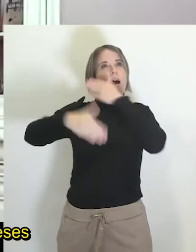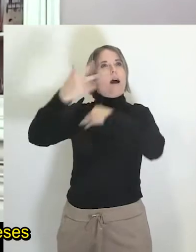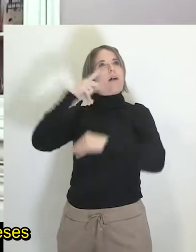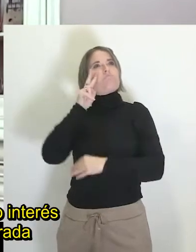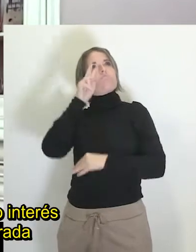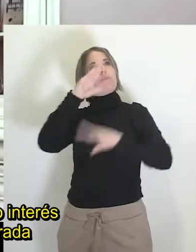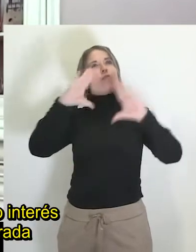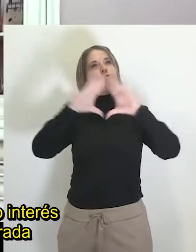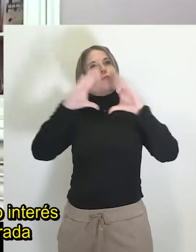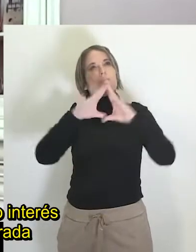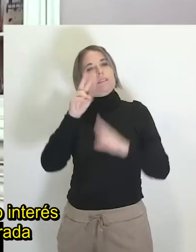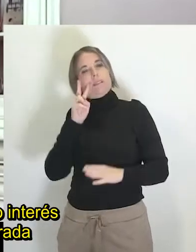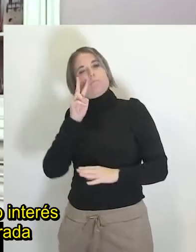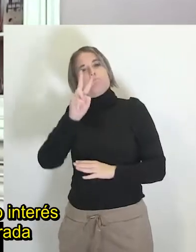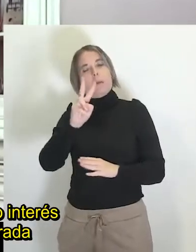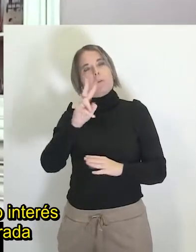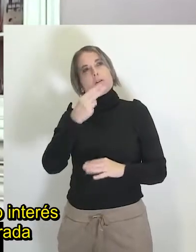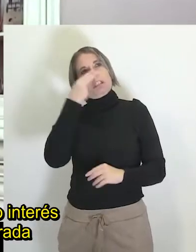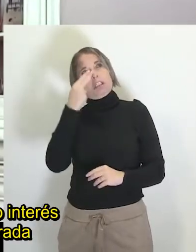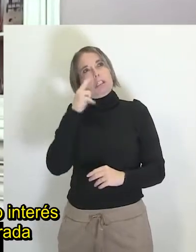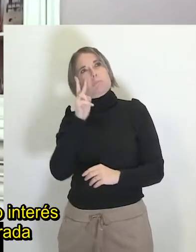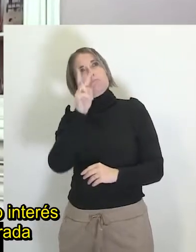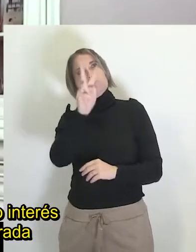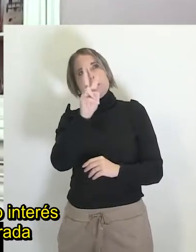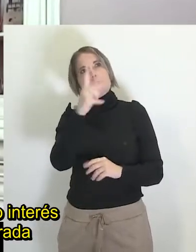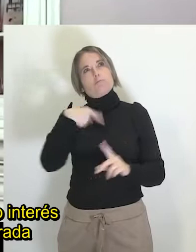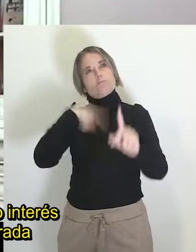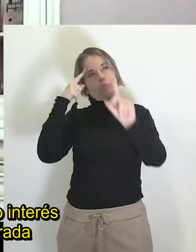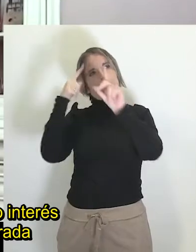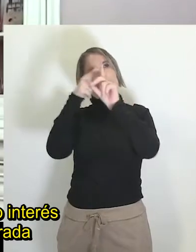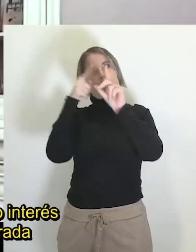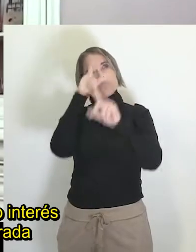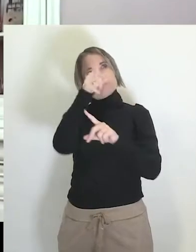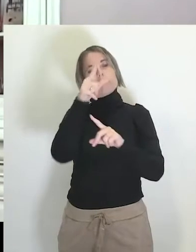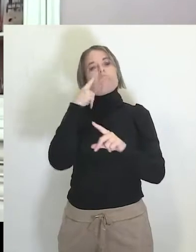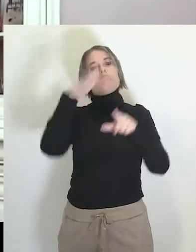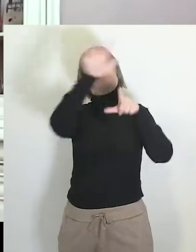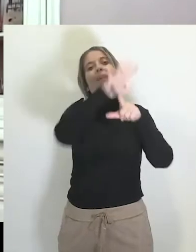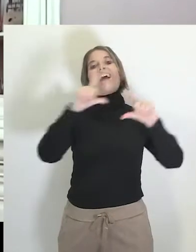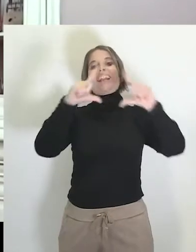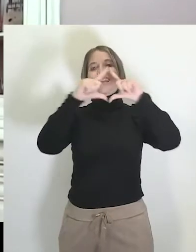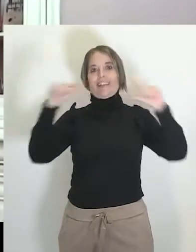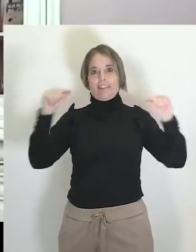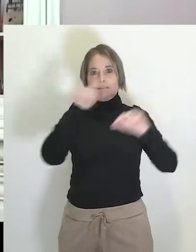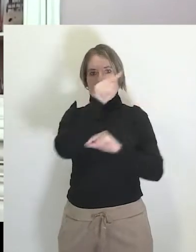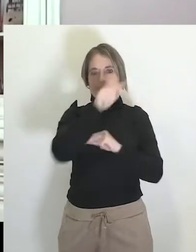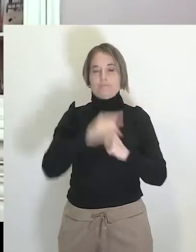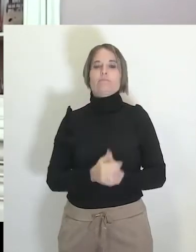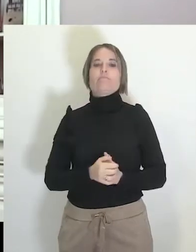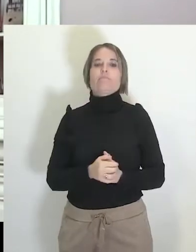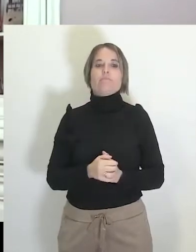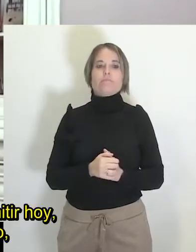desde hace muchos meses las feministas miramos con mucho interés y que tenemos puestas la mirada es Nicaragua.